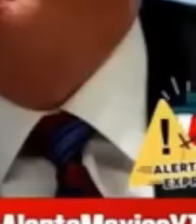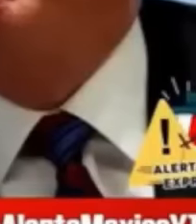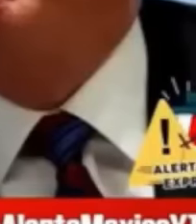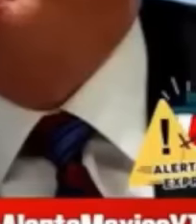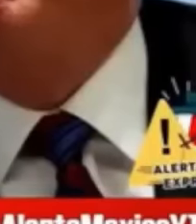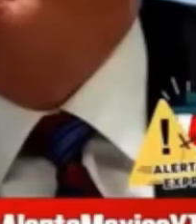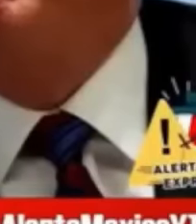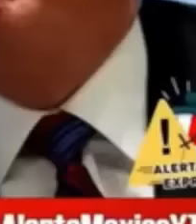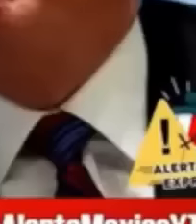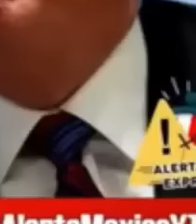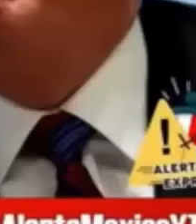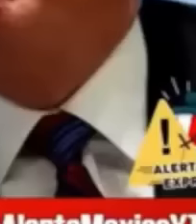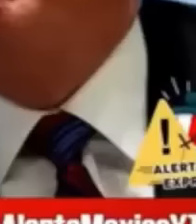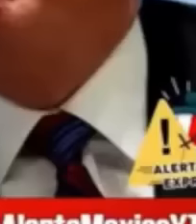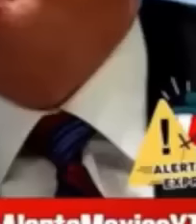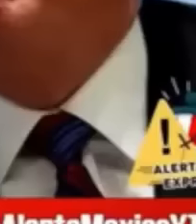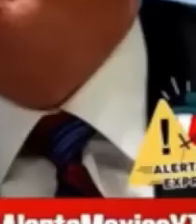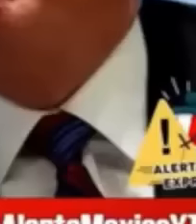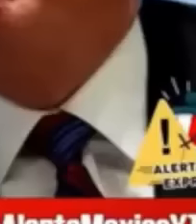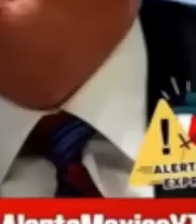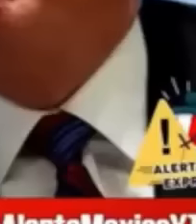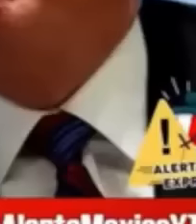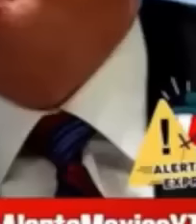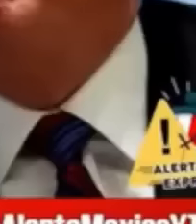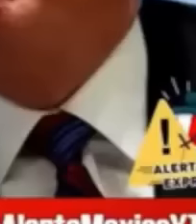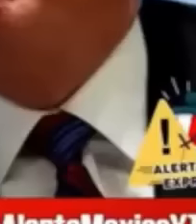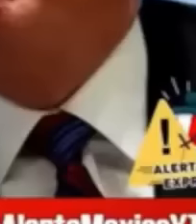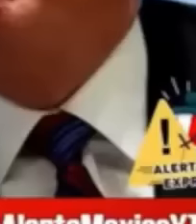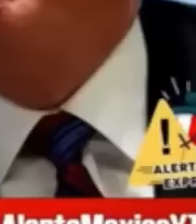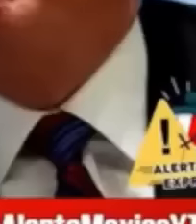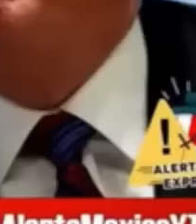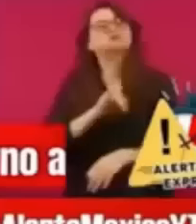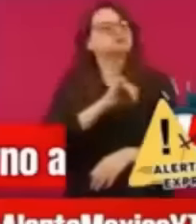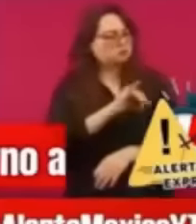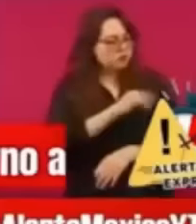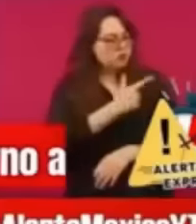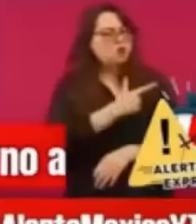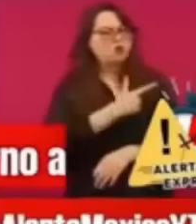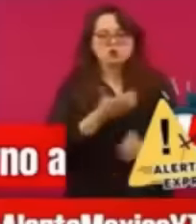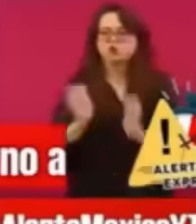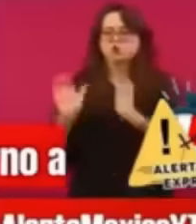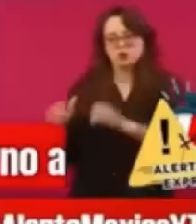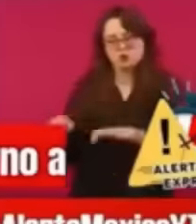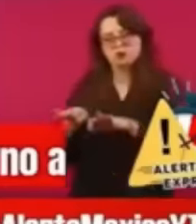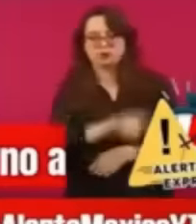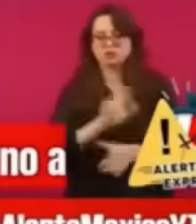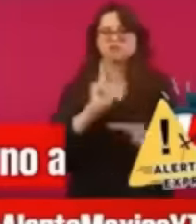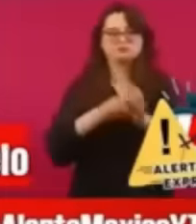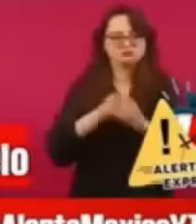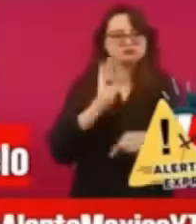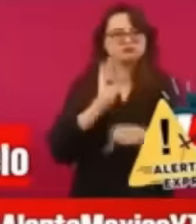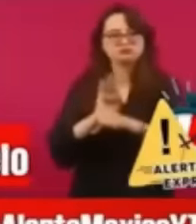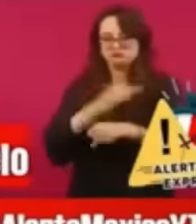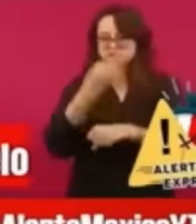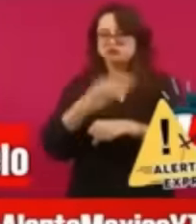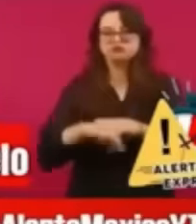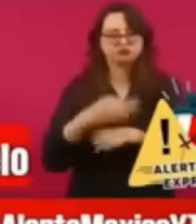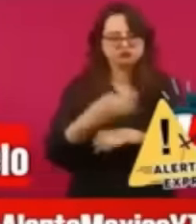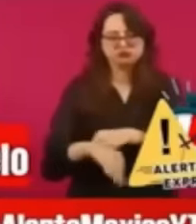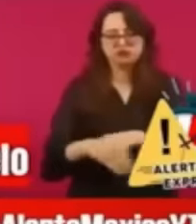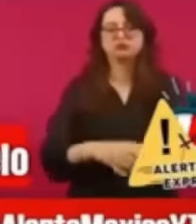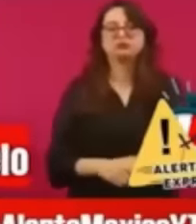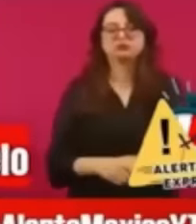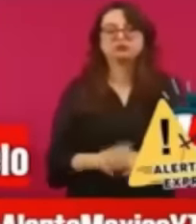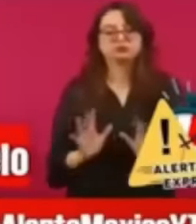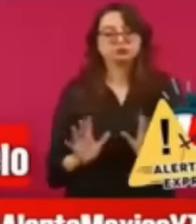manga a Donald Trump. Después de que este regresara a la Casa Blanca, ha habido muchos dimes y diretes en torno a la relación de